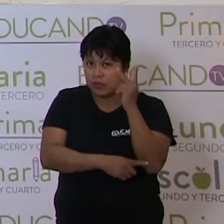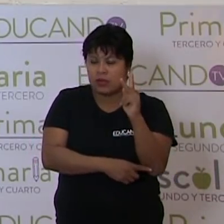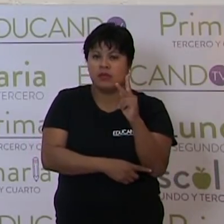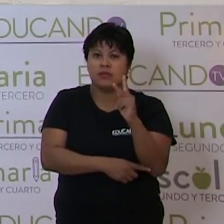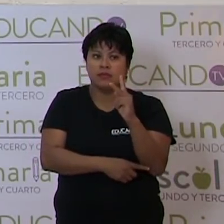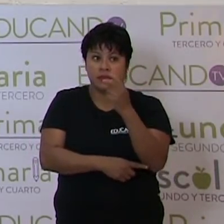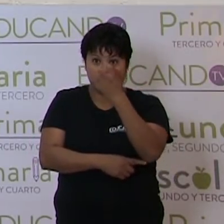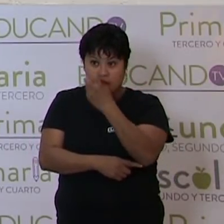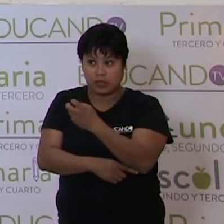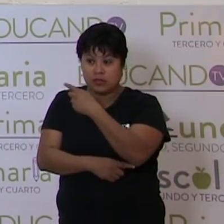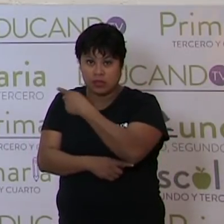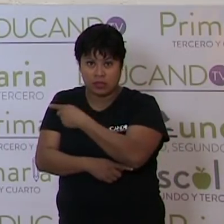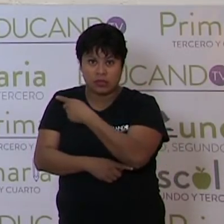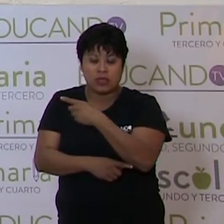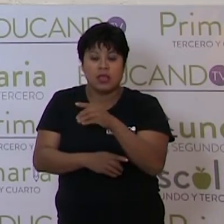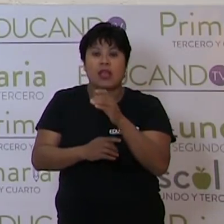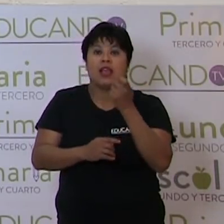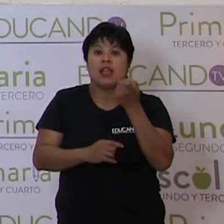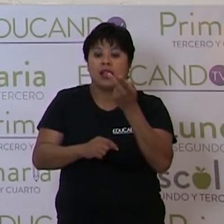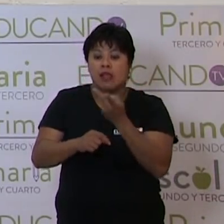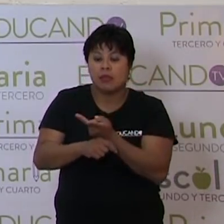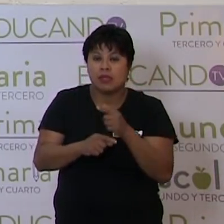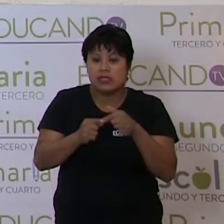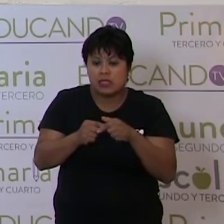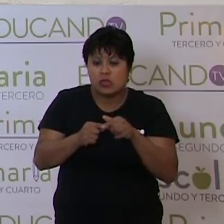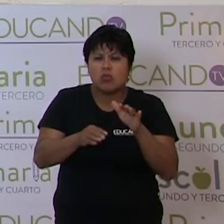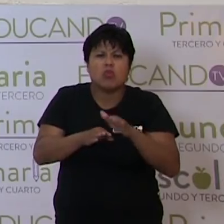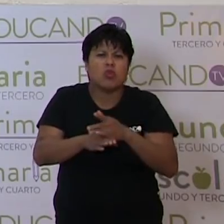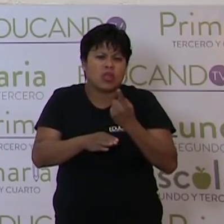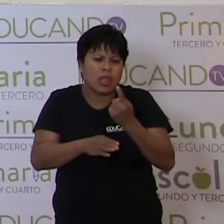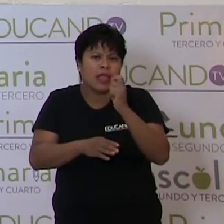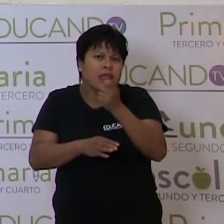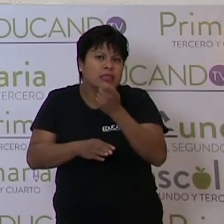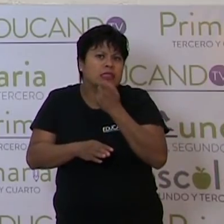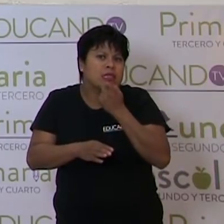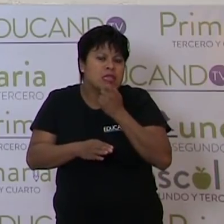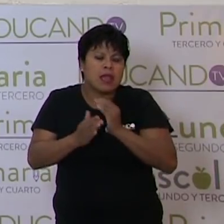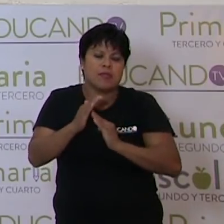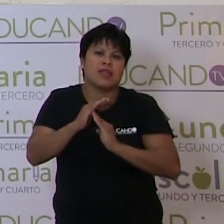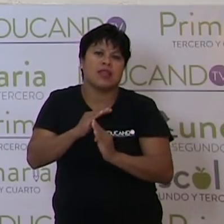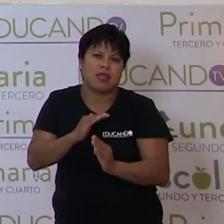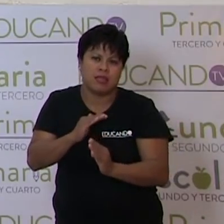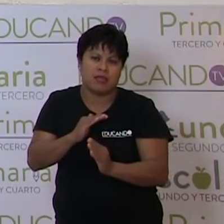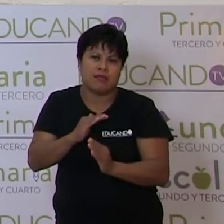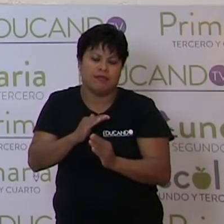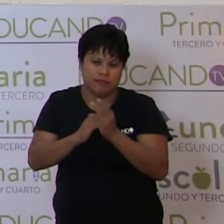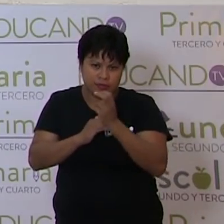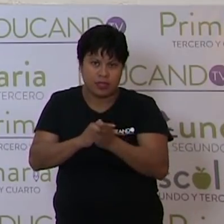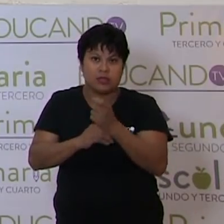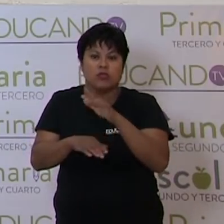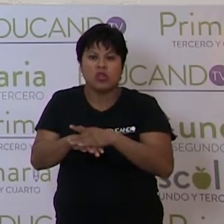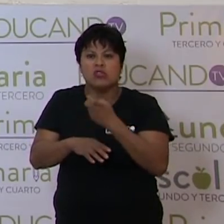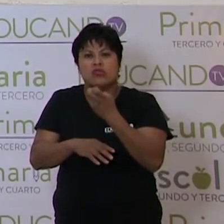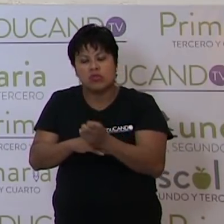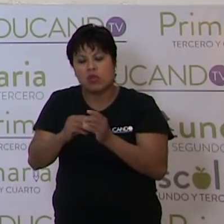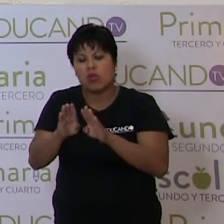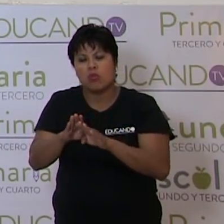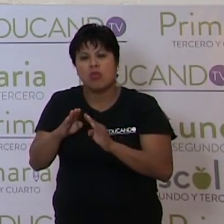es la consecuencia debido a que es una niña migrante. Debido a que es migrante,